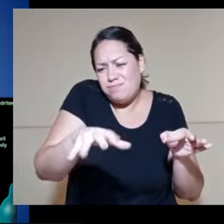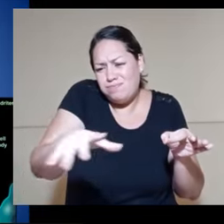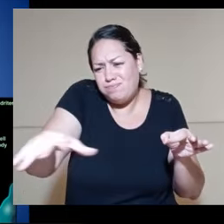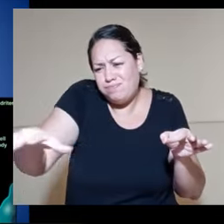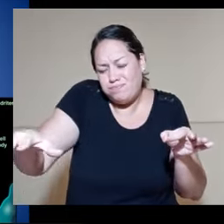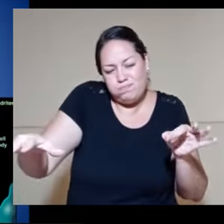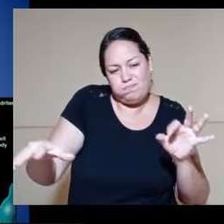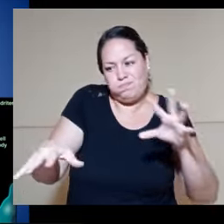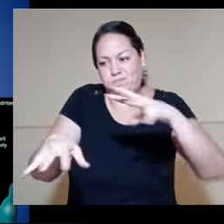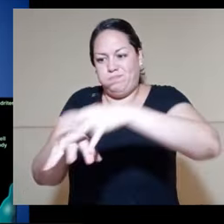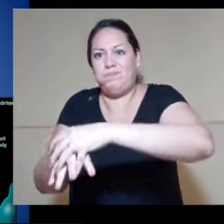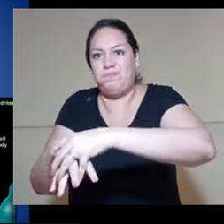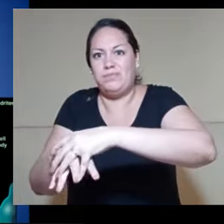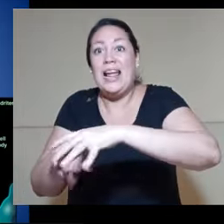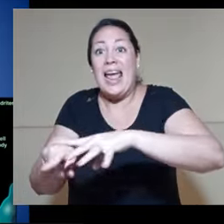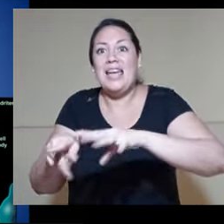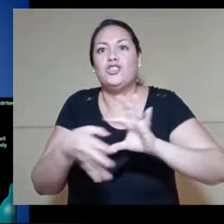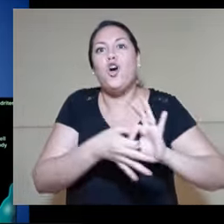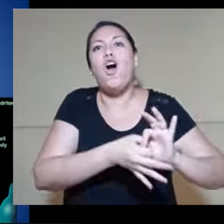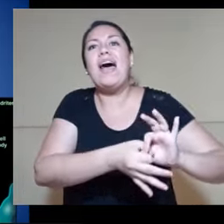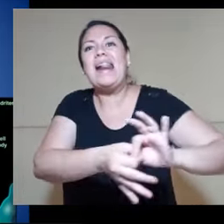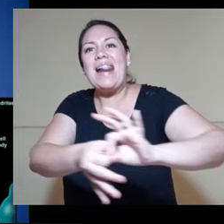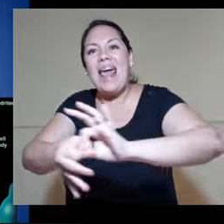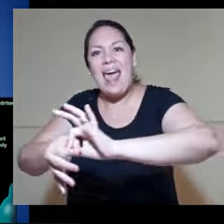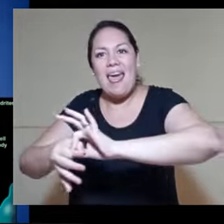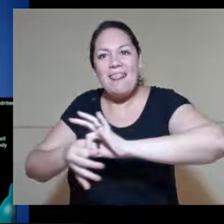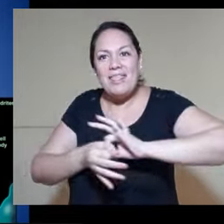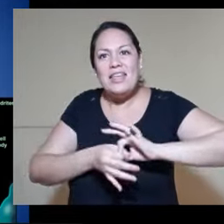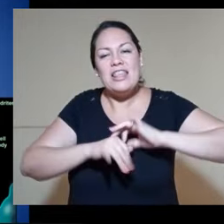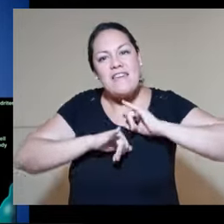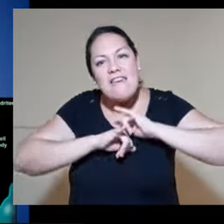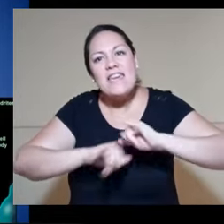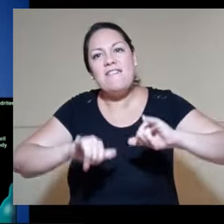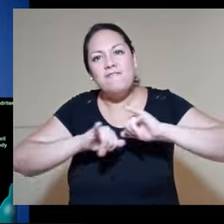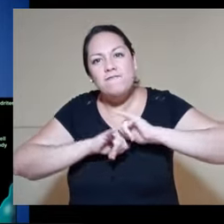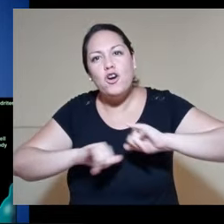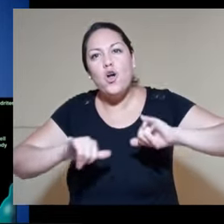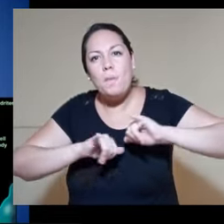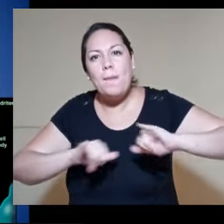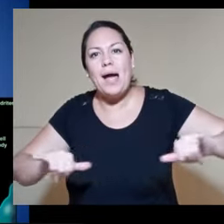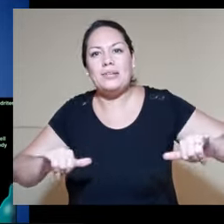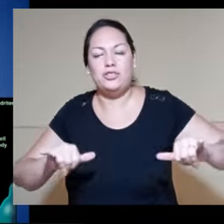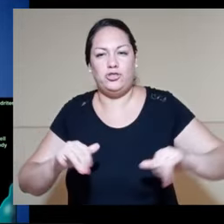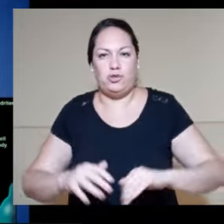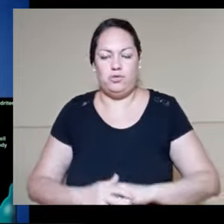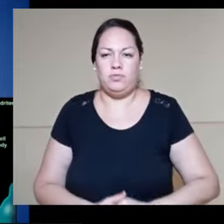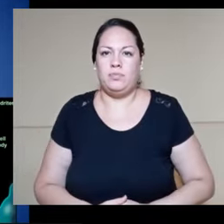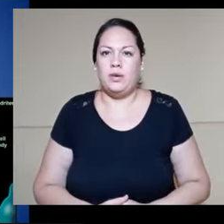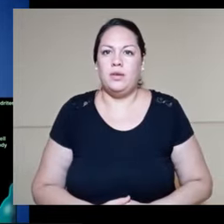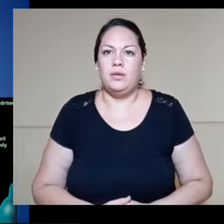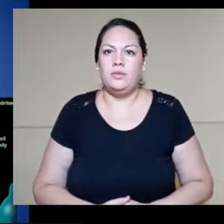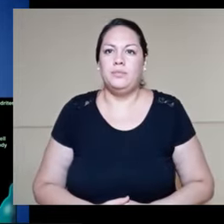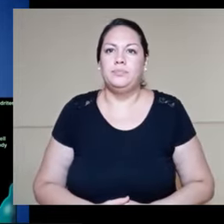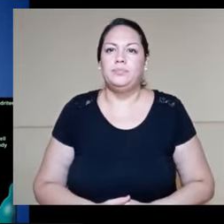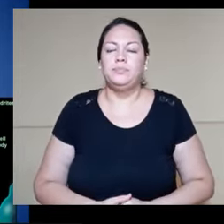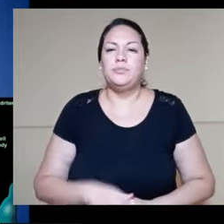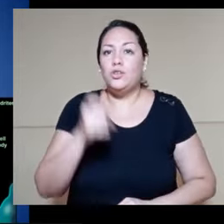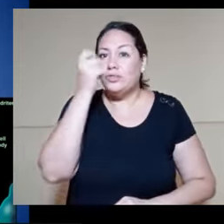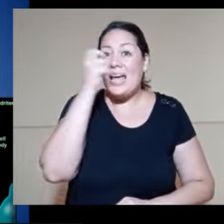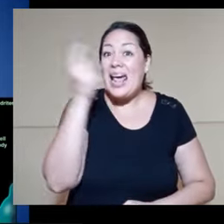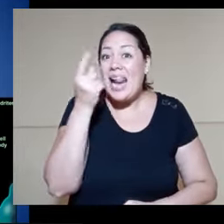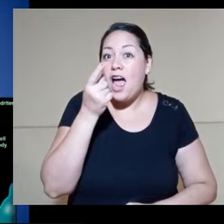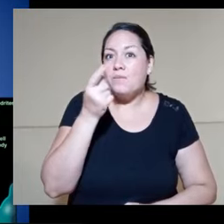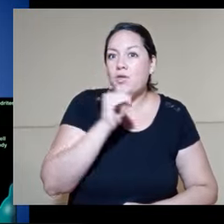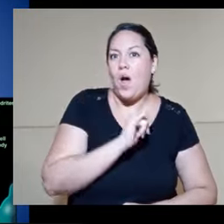arma una red que prácticamente es una red inmensa de conexiones para